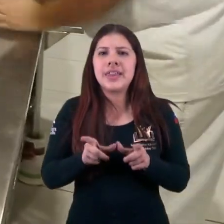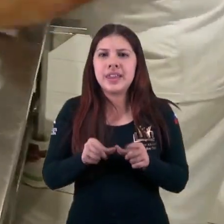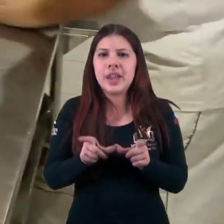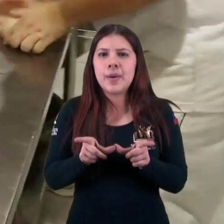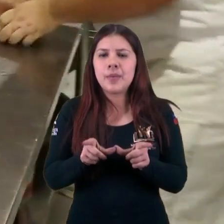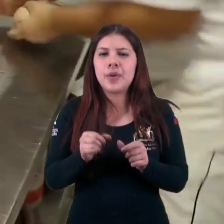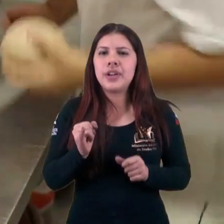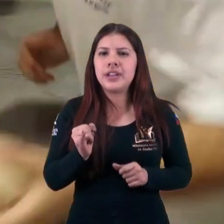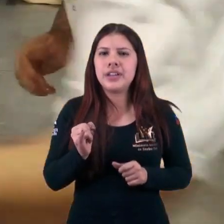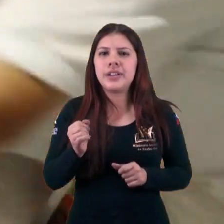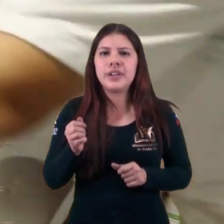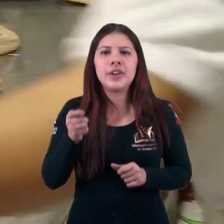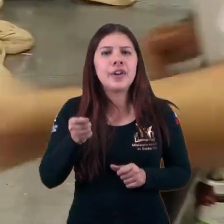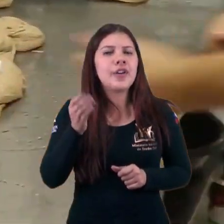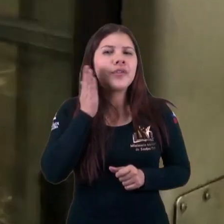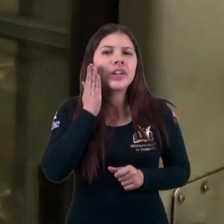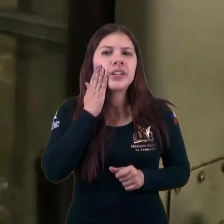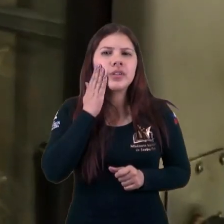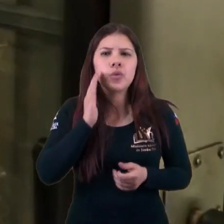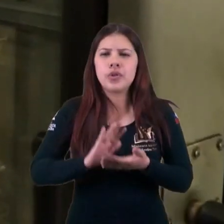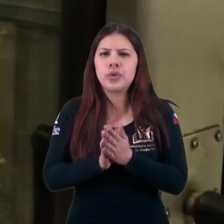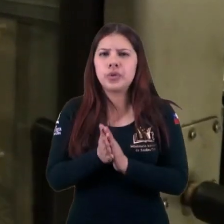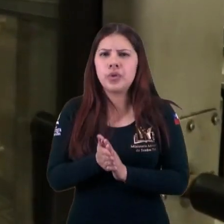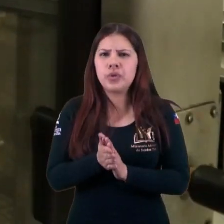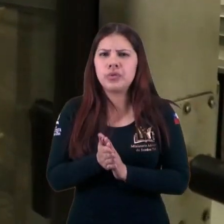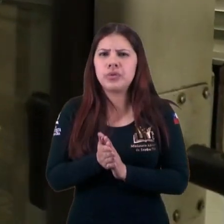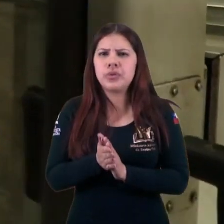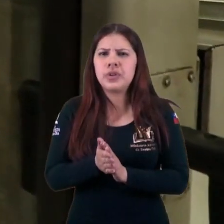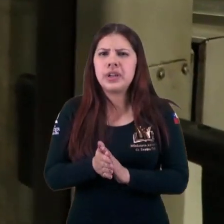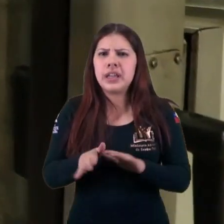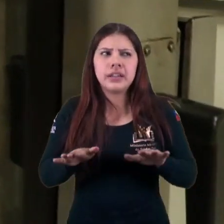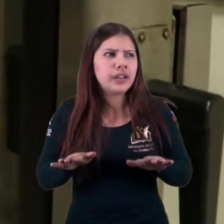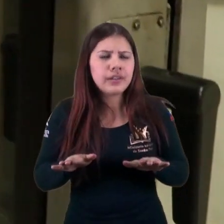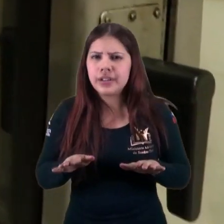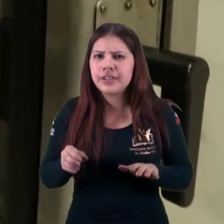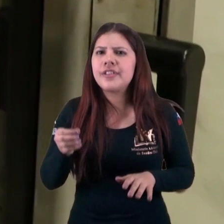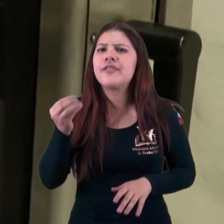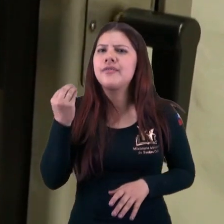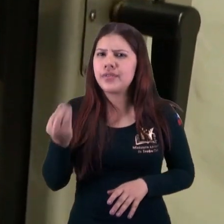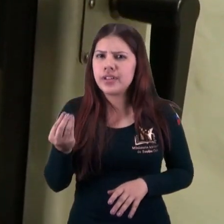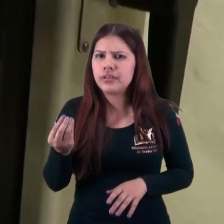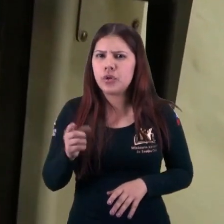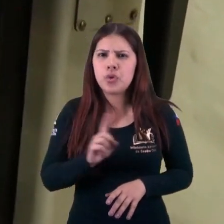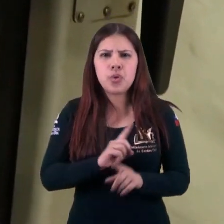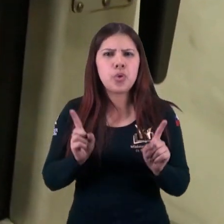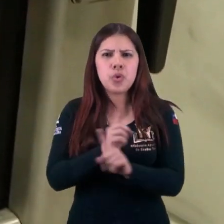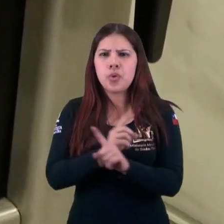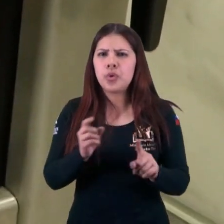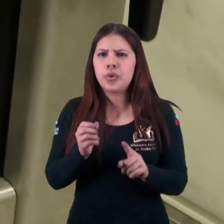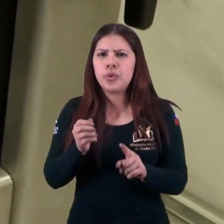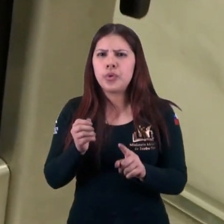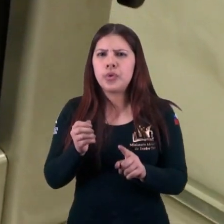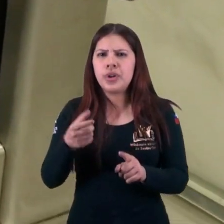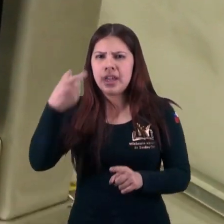más tranquila, cuando todo andaba bien, no lograbamos ser fieles a Dios como deseábamos. Y